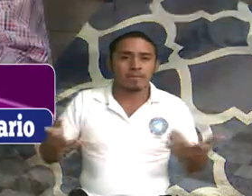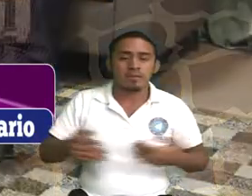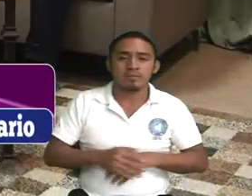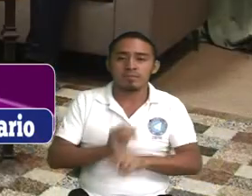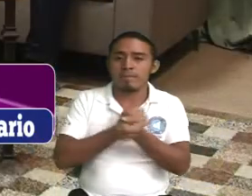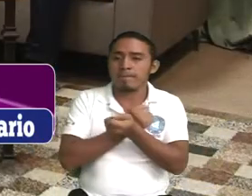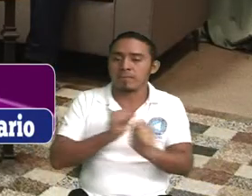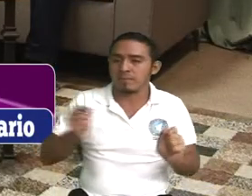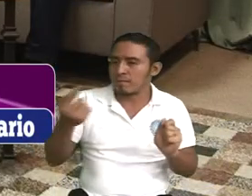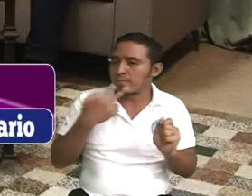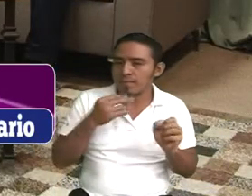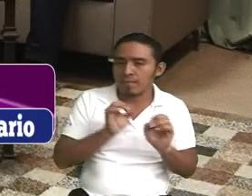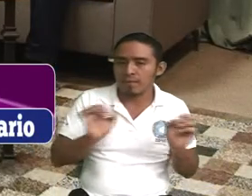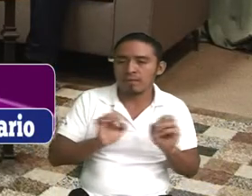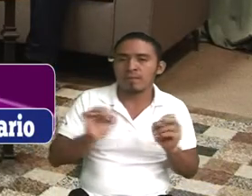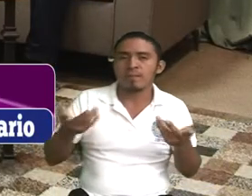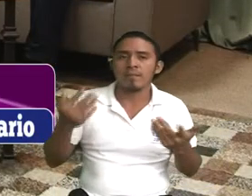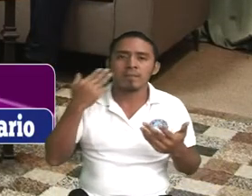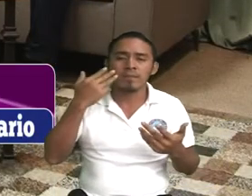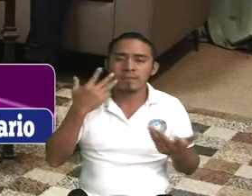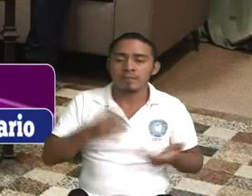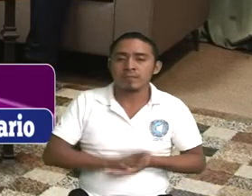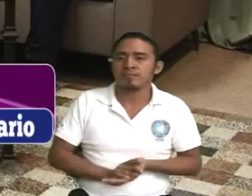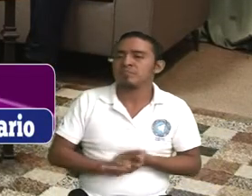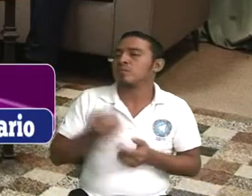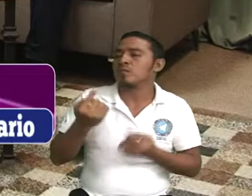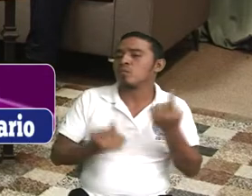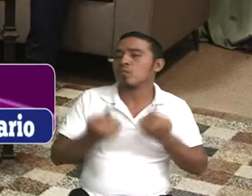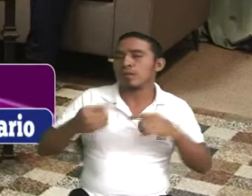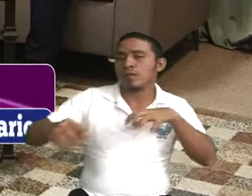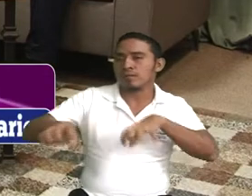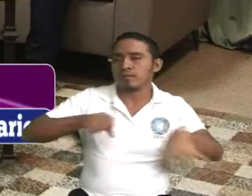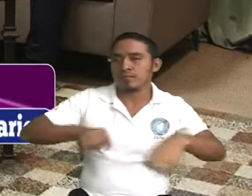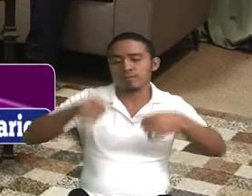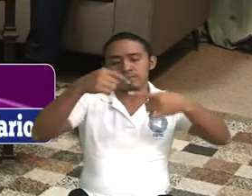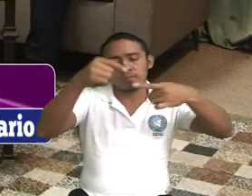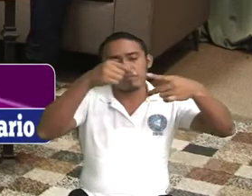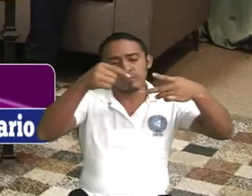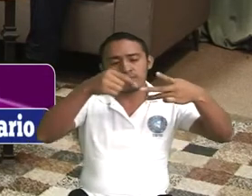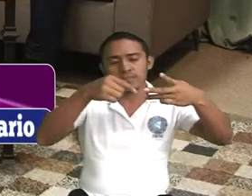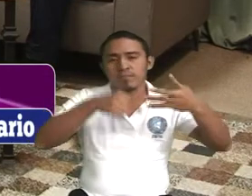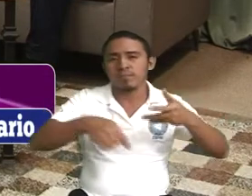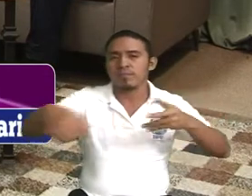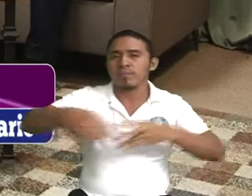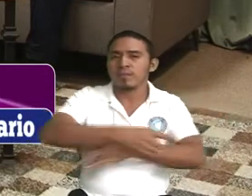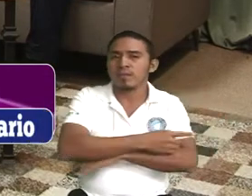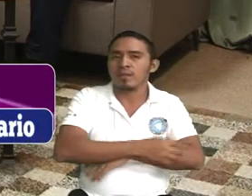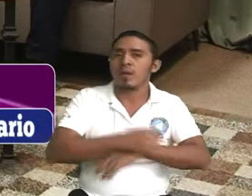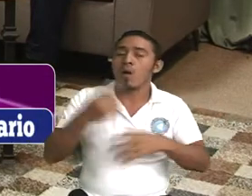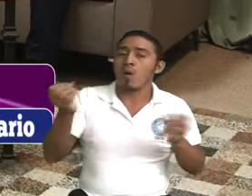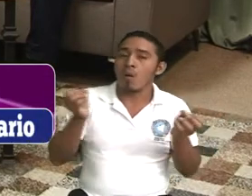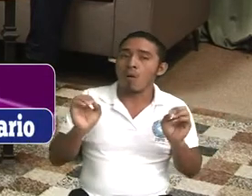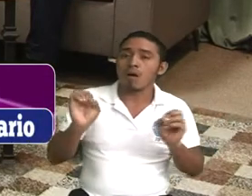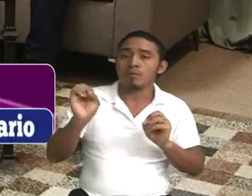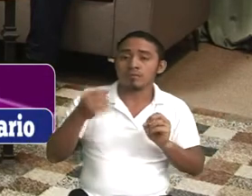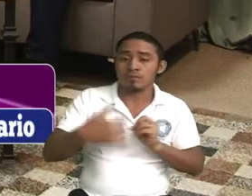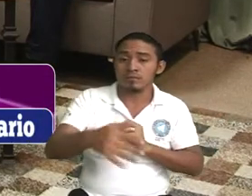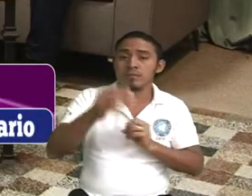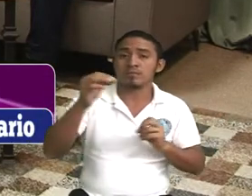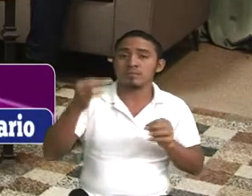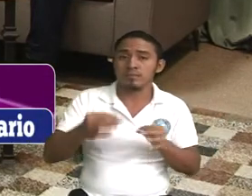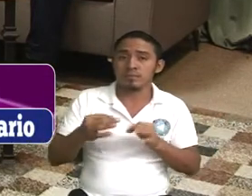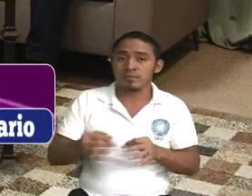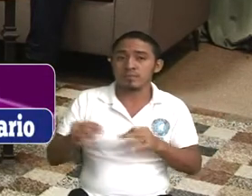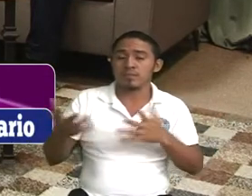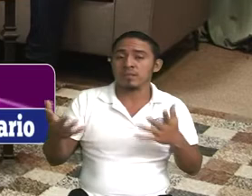madres. ¿Qué actividades puntualmente, si pudiésemos enumerarlas para este día o para este fin de semana? Porque entendemos que también cae encajonado